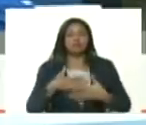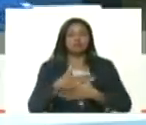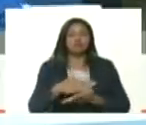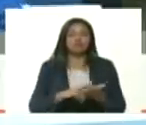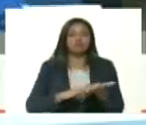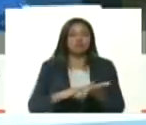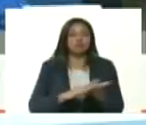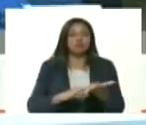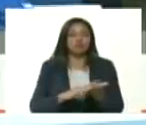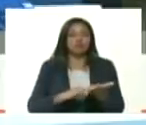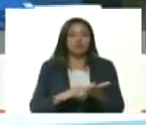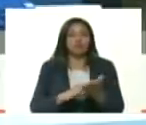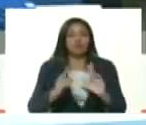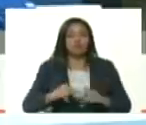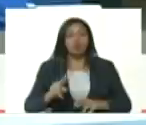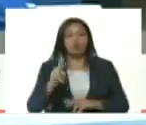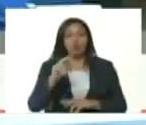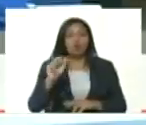el municipio Ureña,